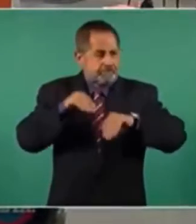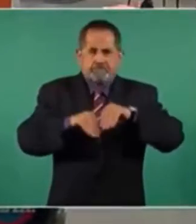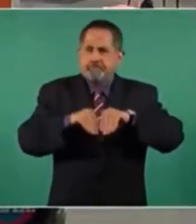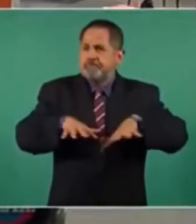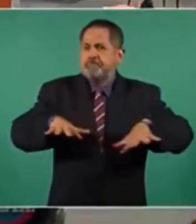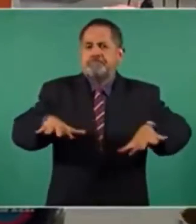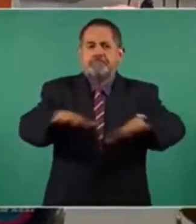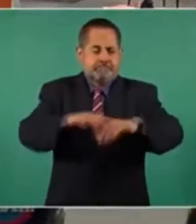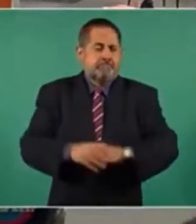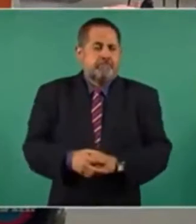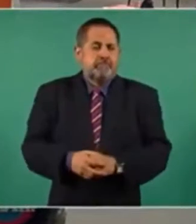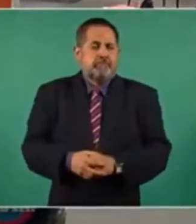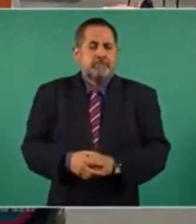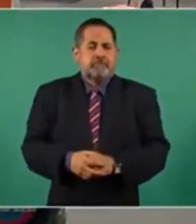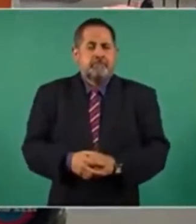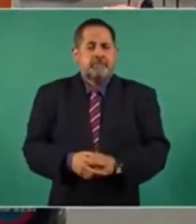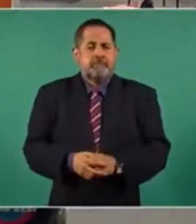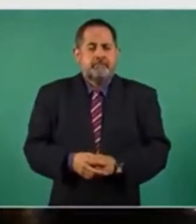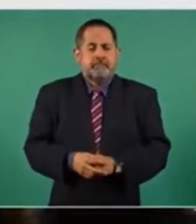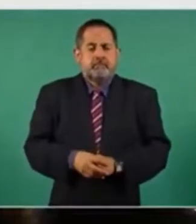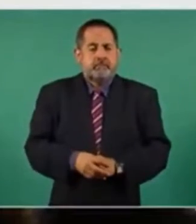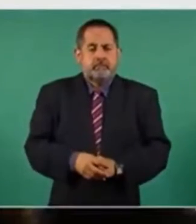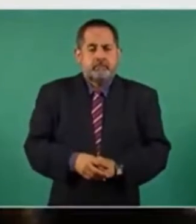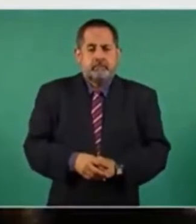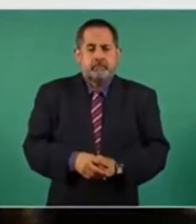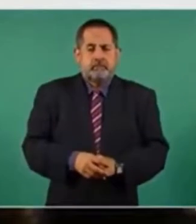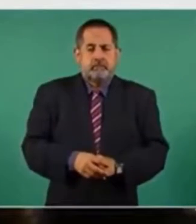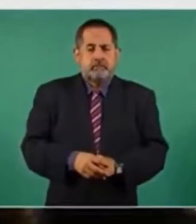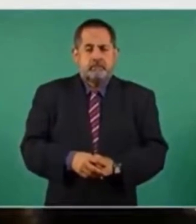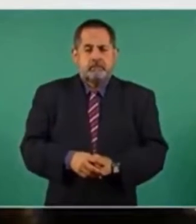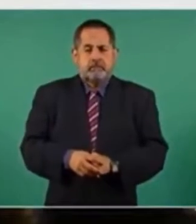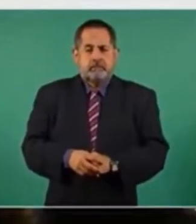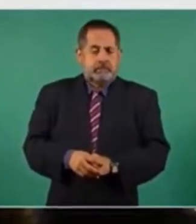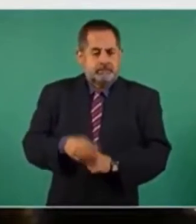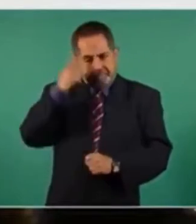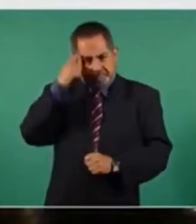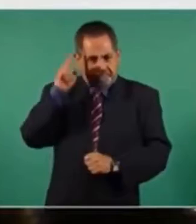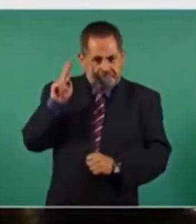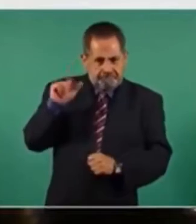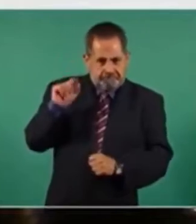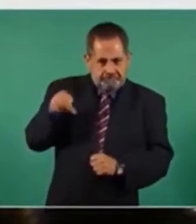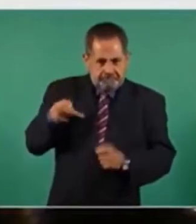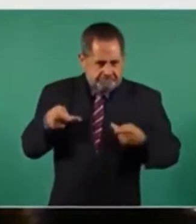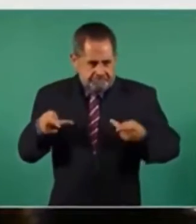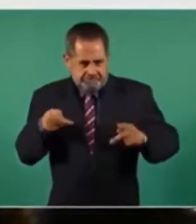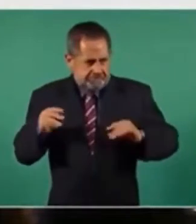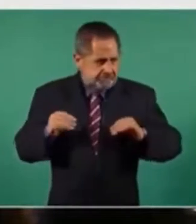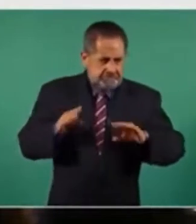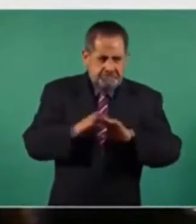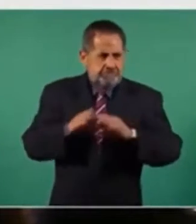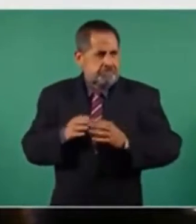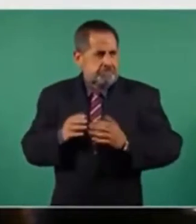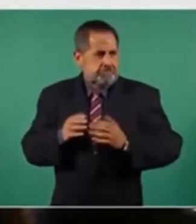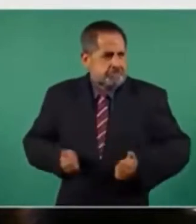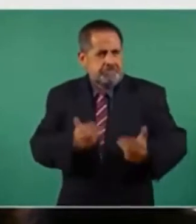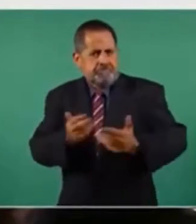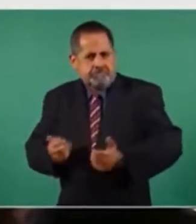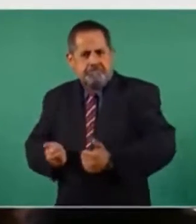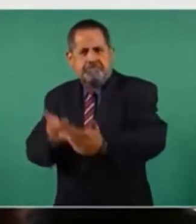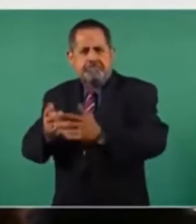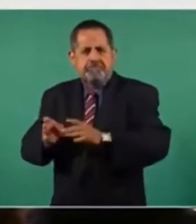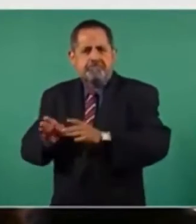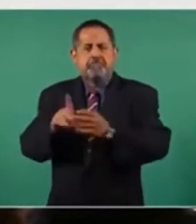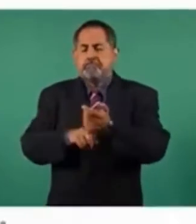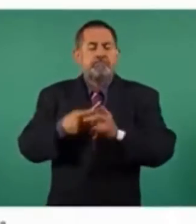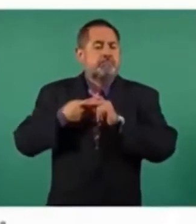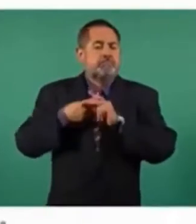demás alcaldías. La que sigue, por favor. Bueno, nuestra estrategia en cuanto a la capacidad de reparto,